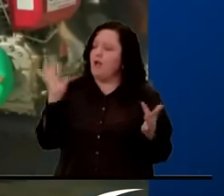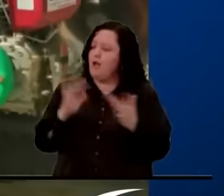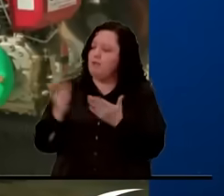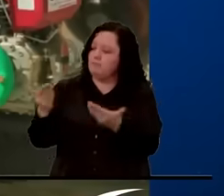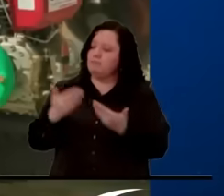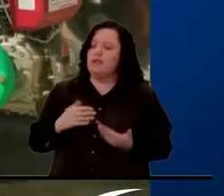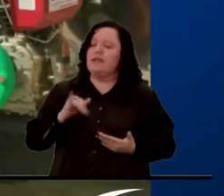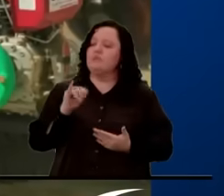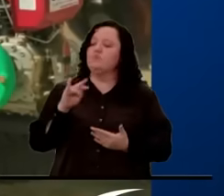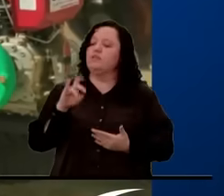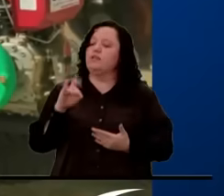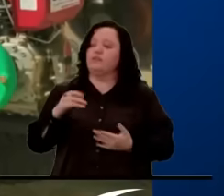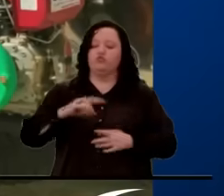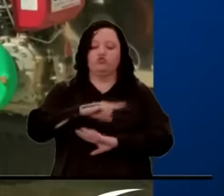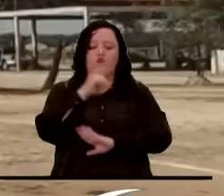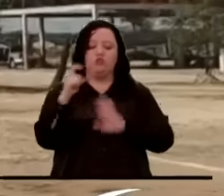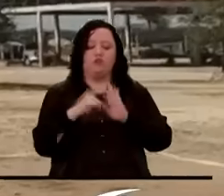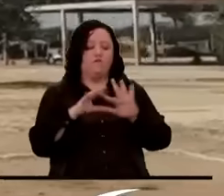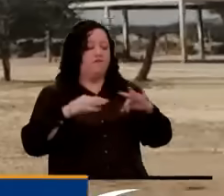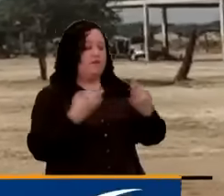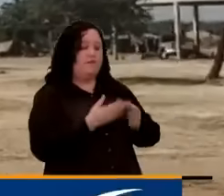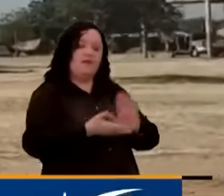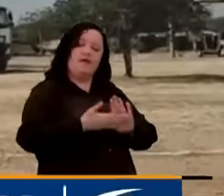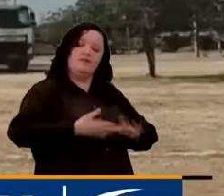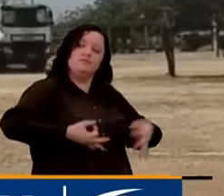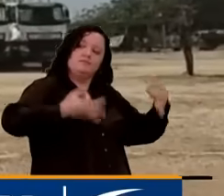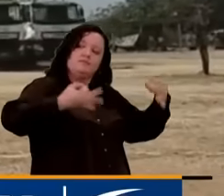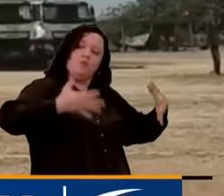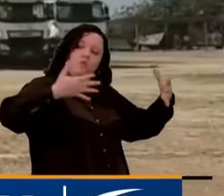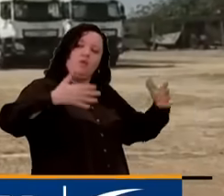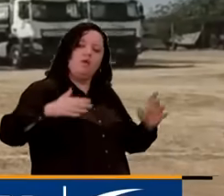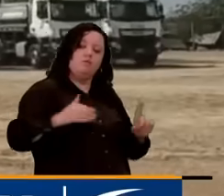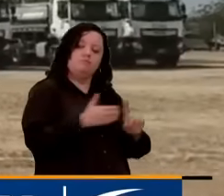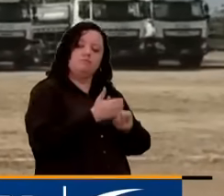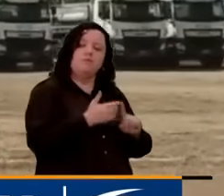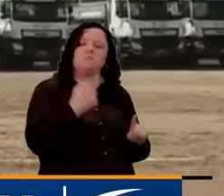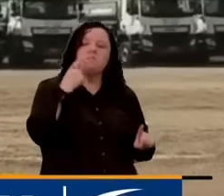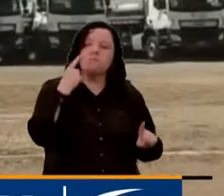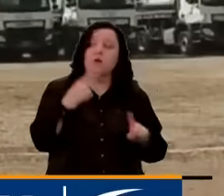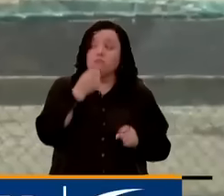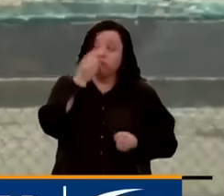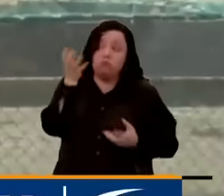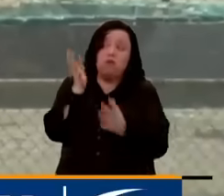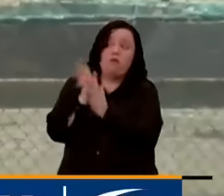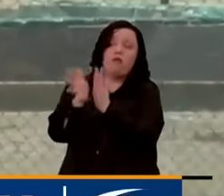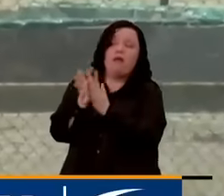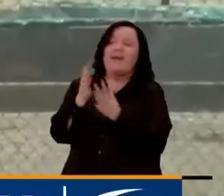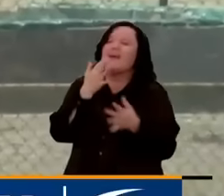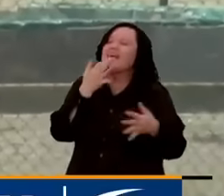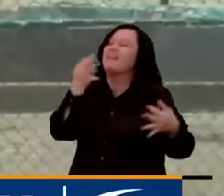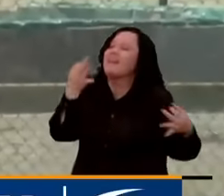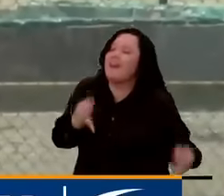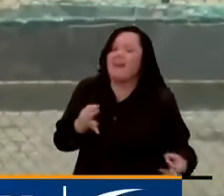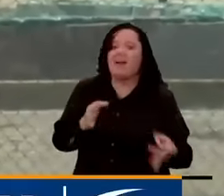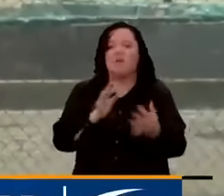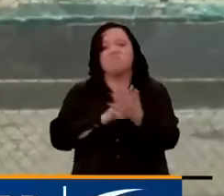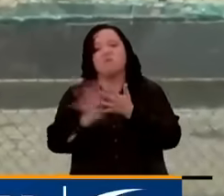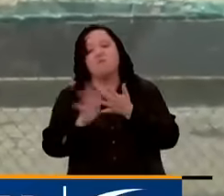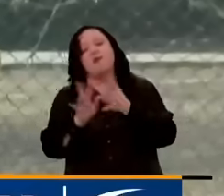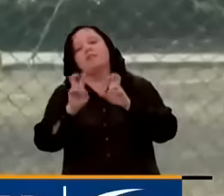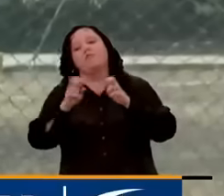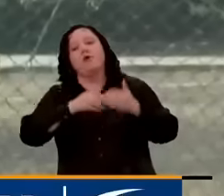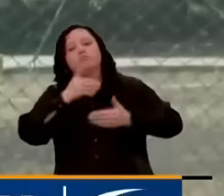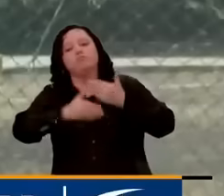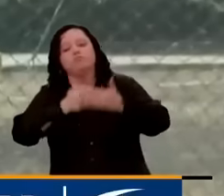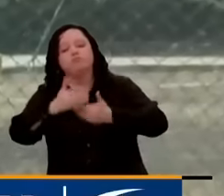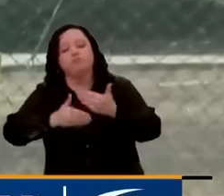le dé garantías de seguridad a mi familia, para poder enterarla de los hechos reales frente al proceso que